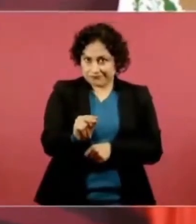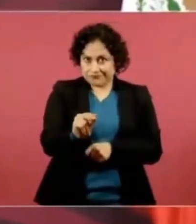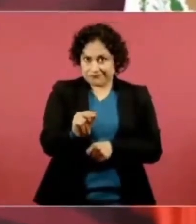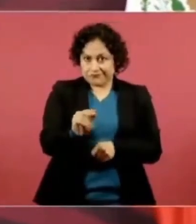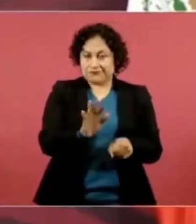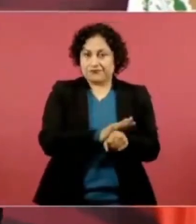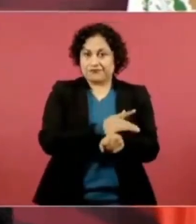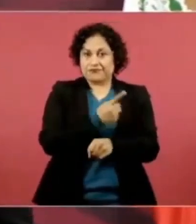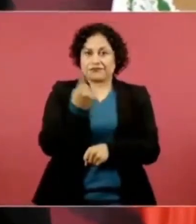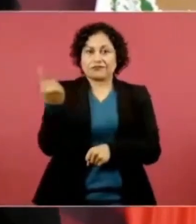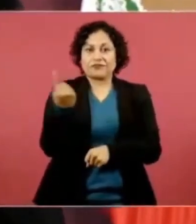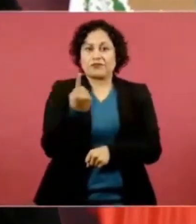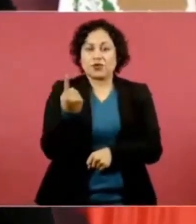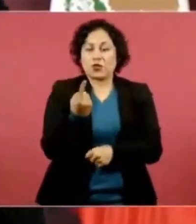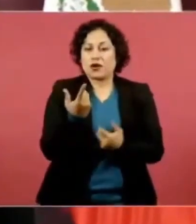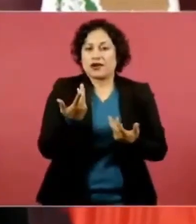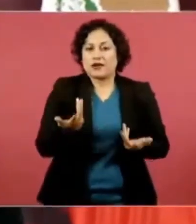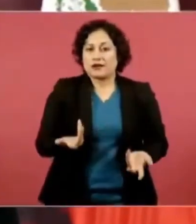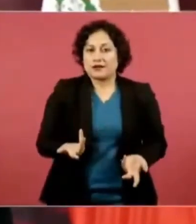una